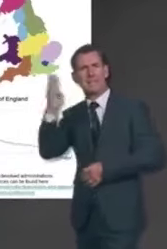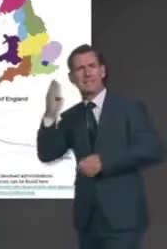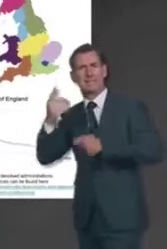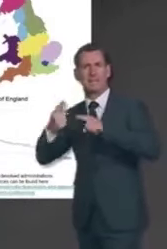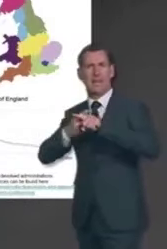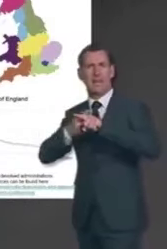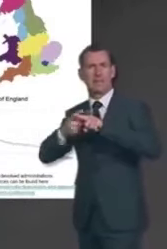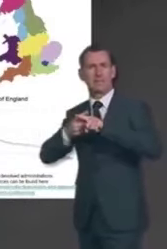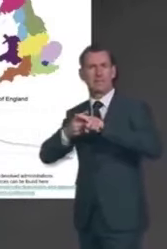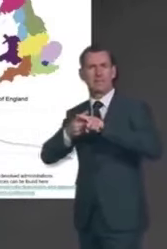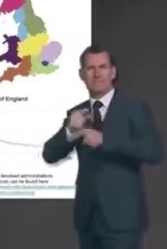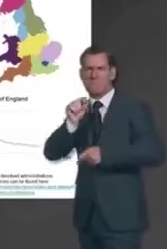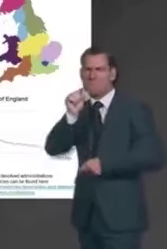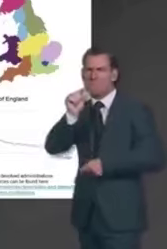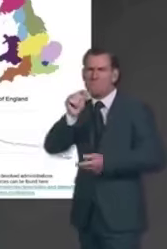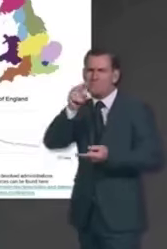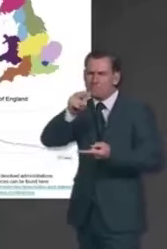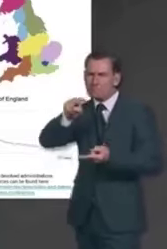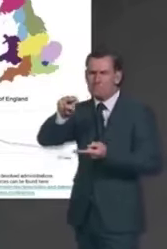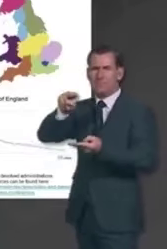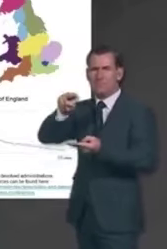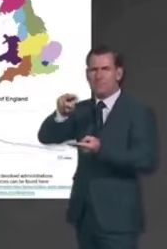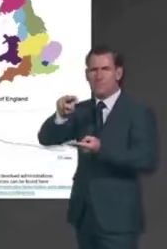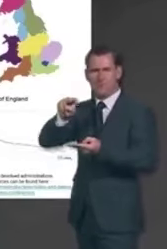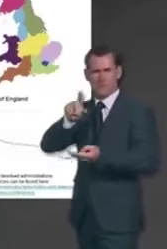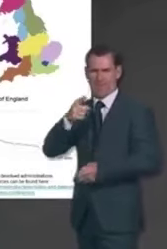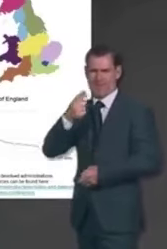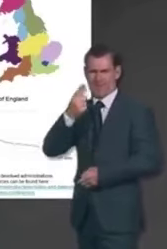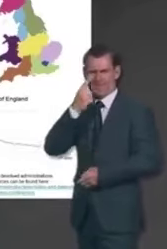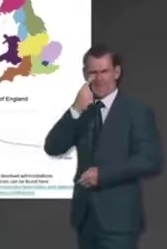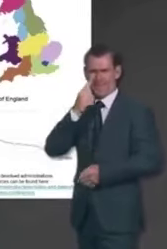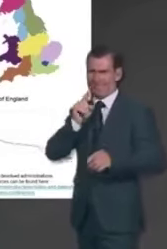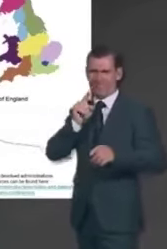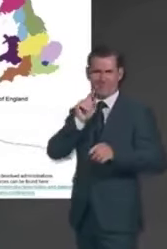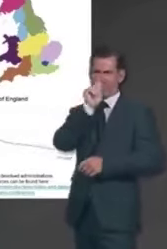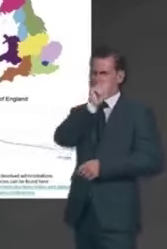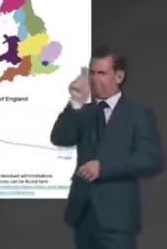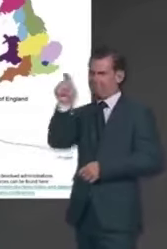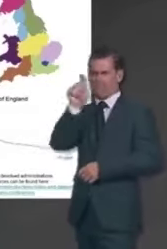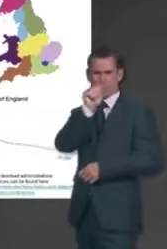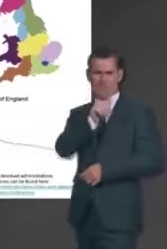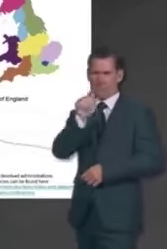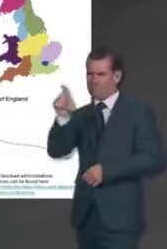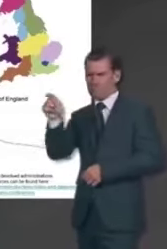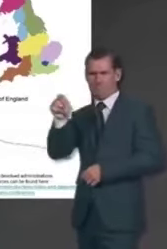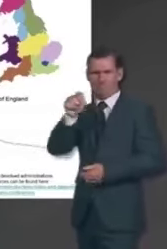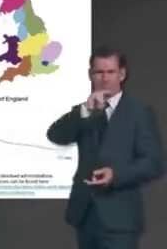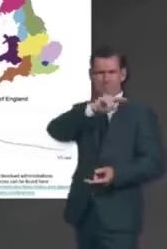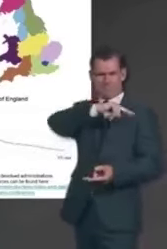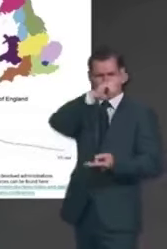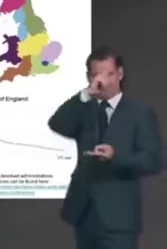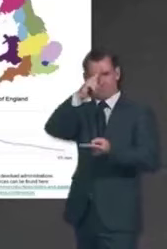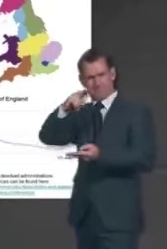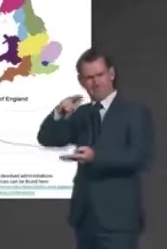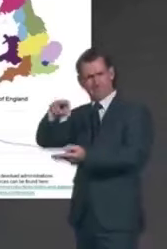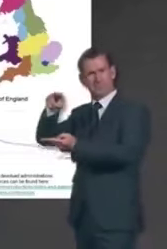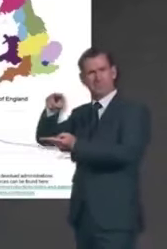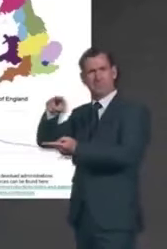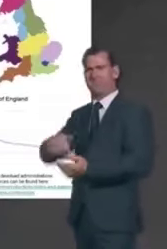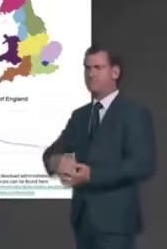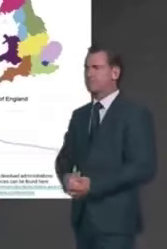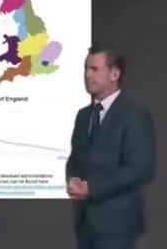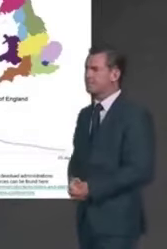único por correo electrónico una vez que lo reciba debe imprimirlo y mostrarlo en un lugar destacado debe pedir a los